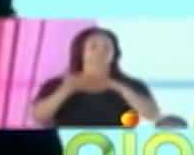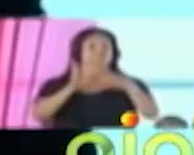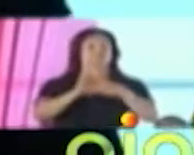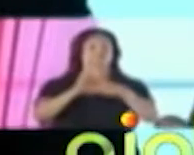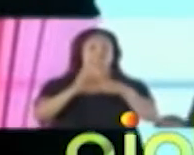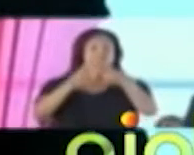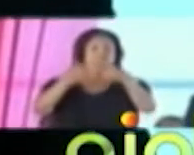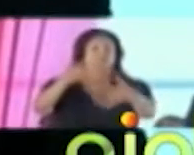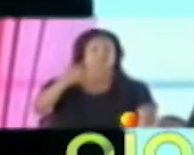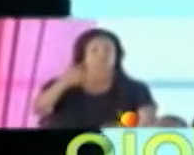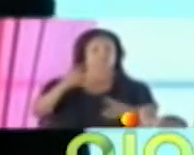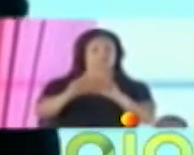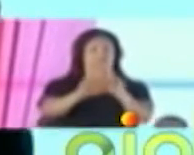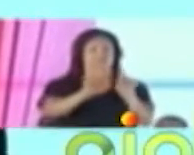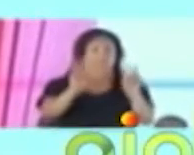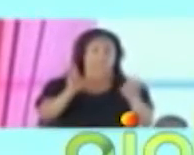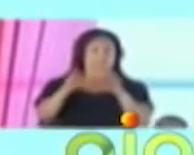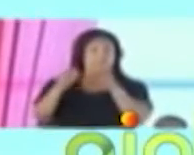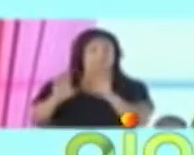y 60 estudiantes